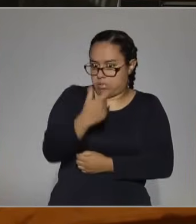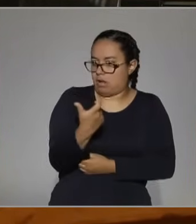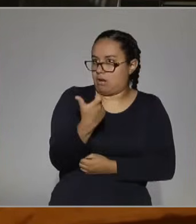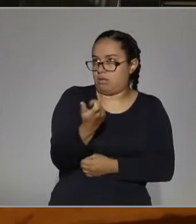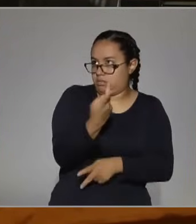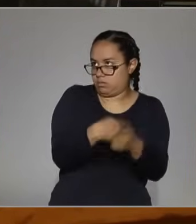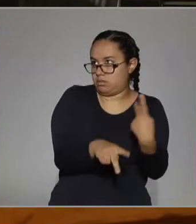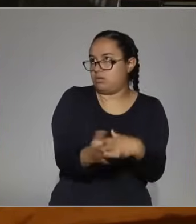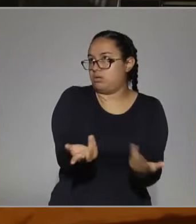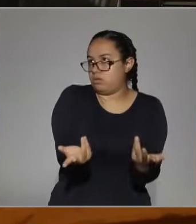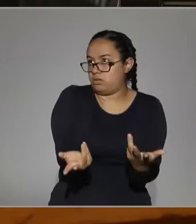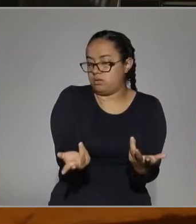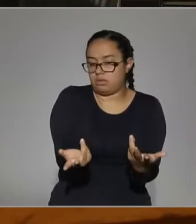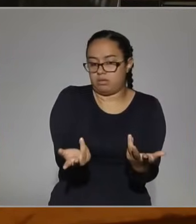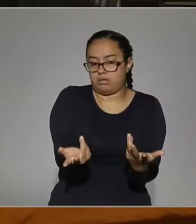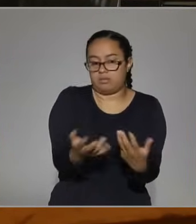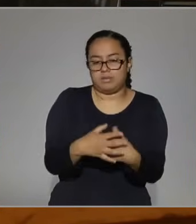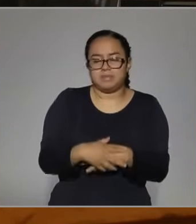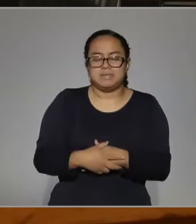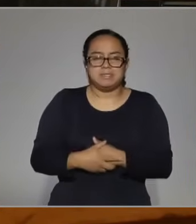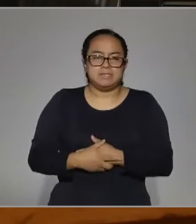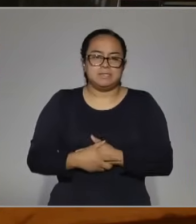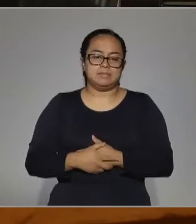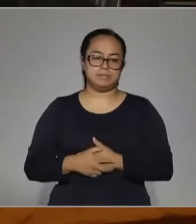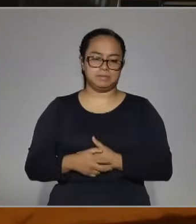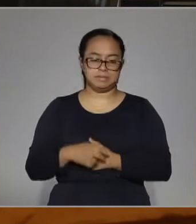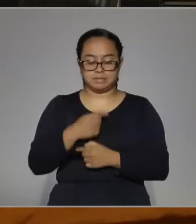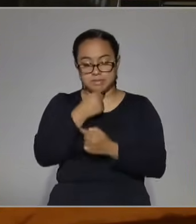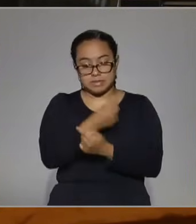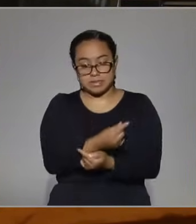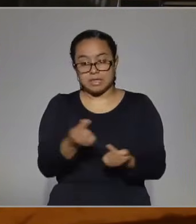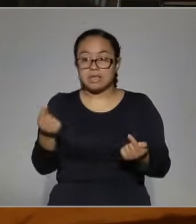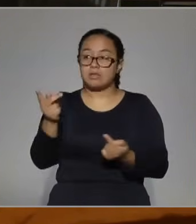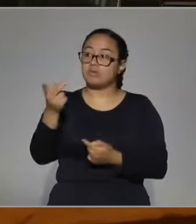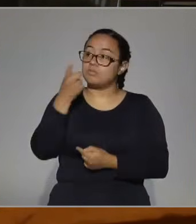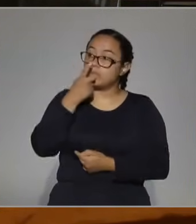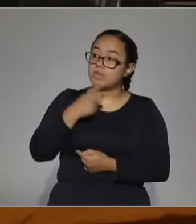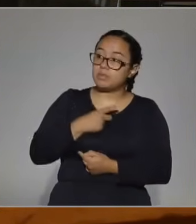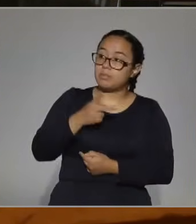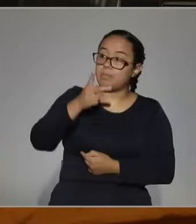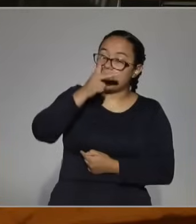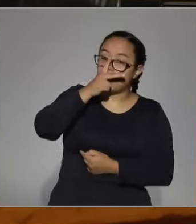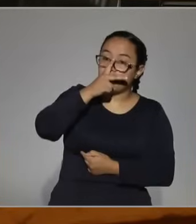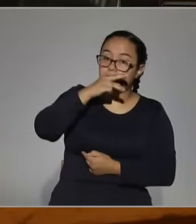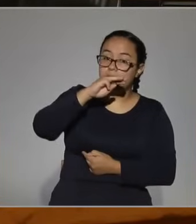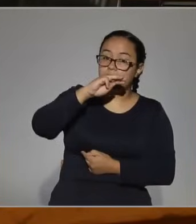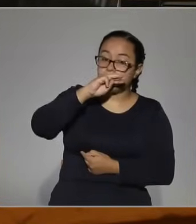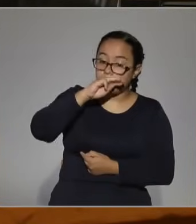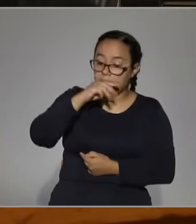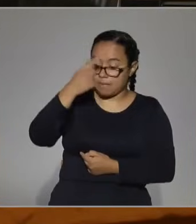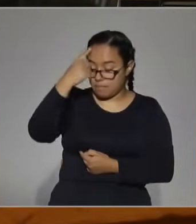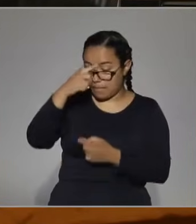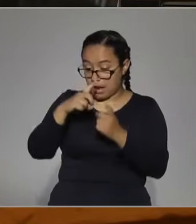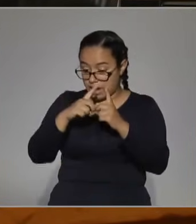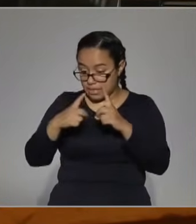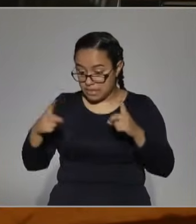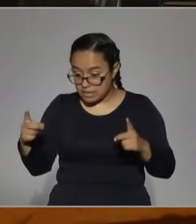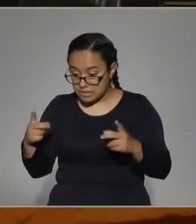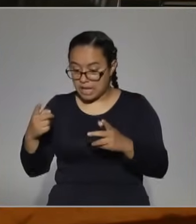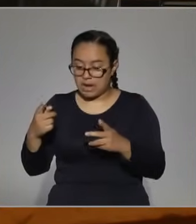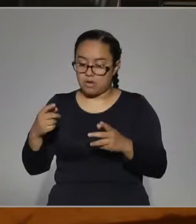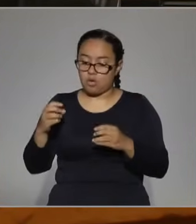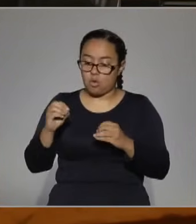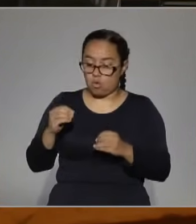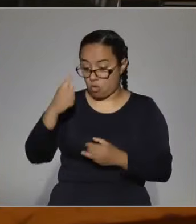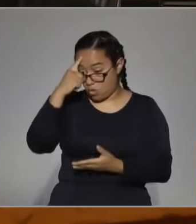dinero. Entonces no hay niños que me digan mi papá crea desarrollo, mi papá crea